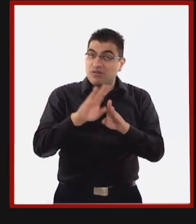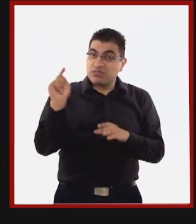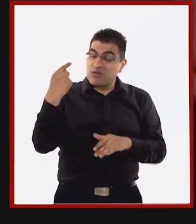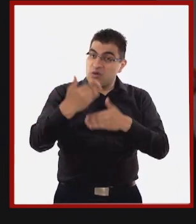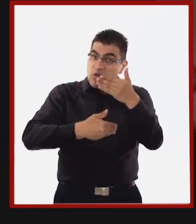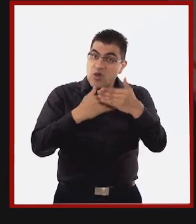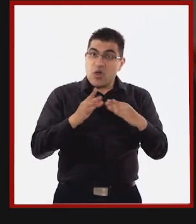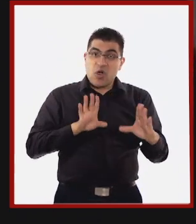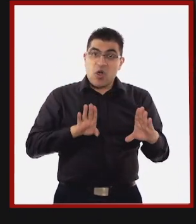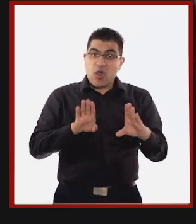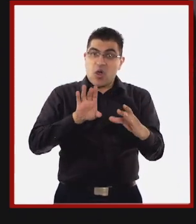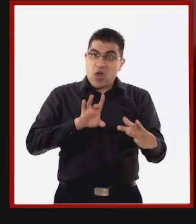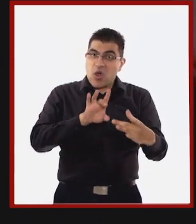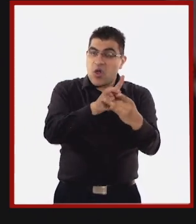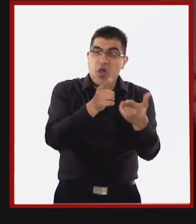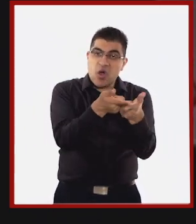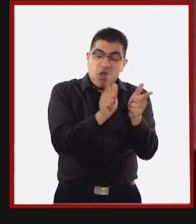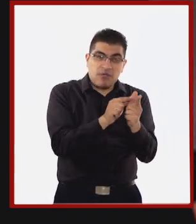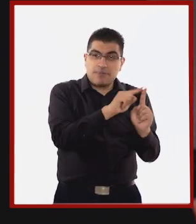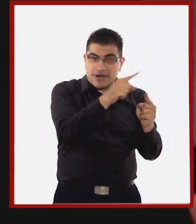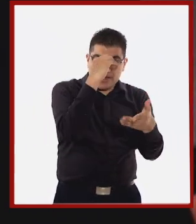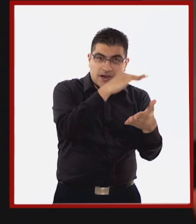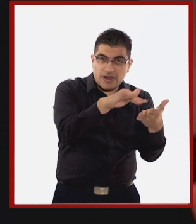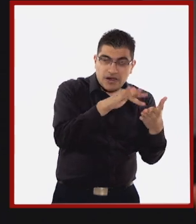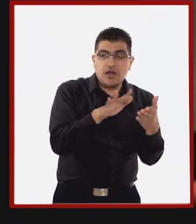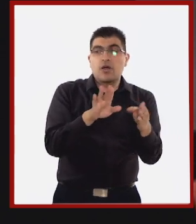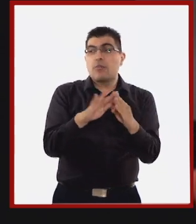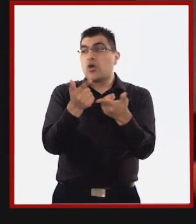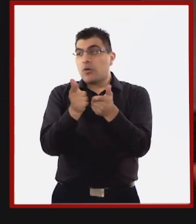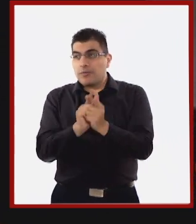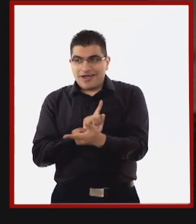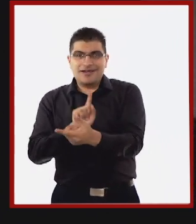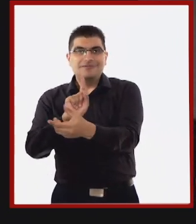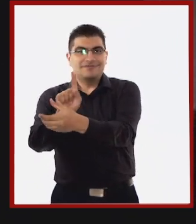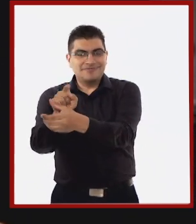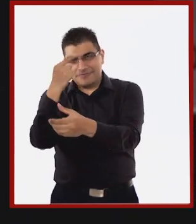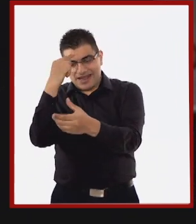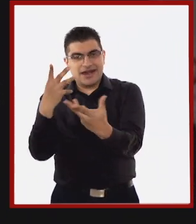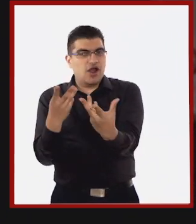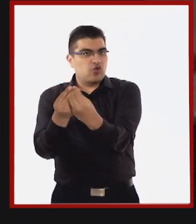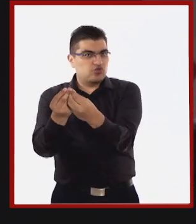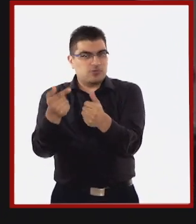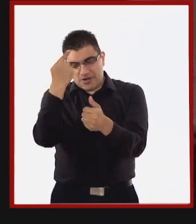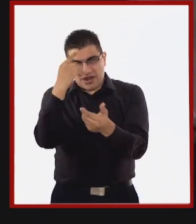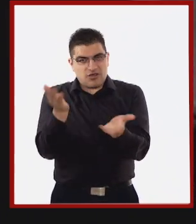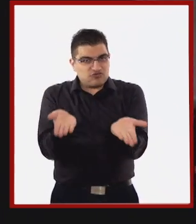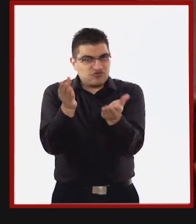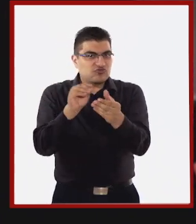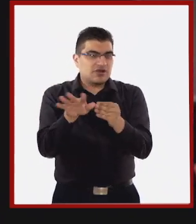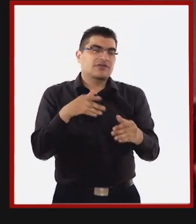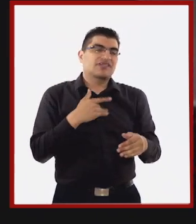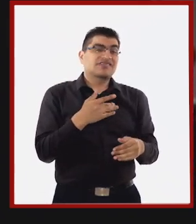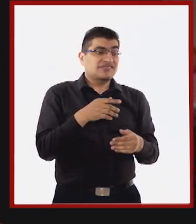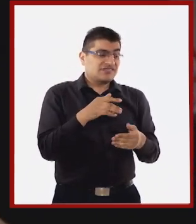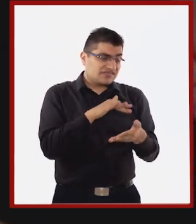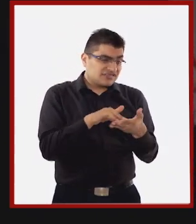a clubes de lectura, a grupos para comentar y para que esto no sea nunca más un acto solitario.